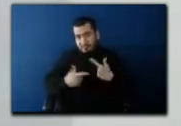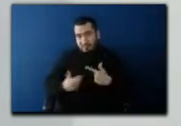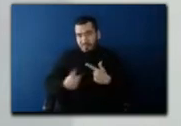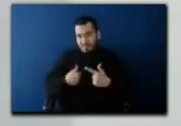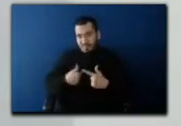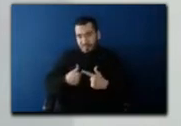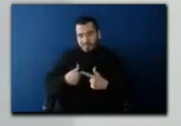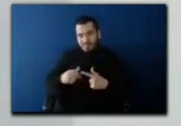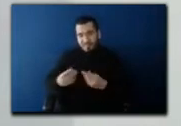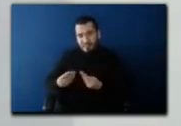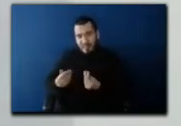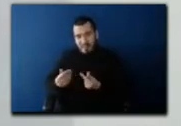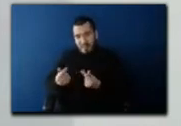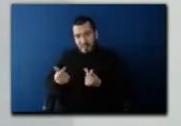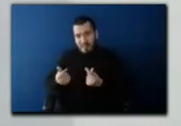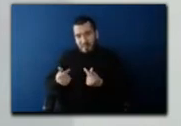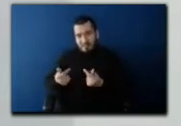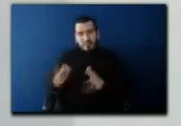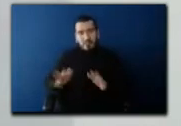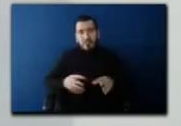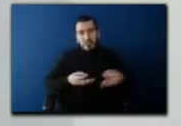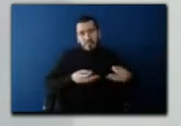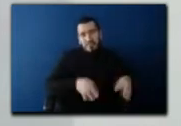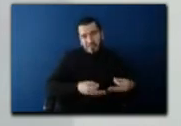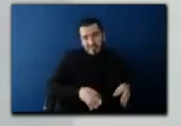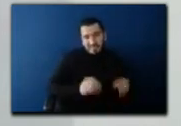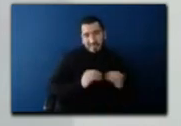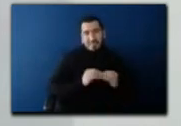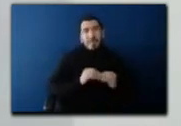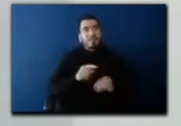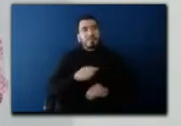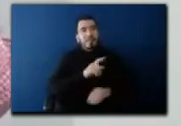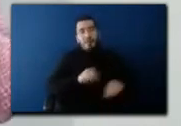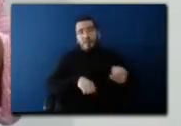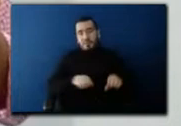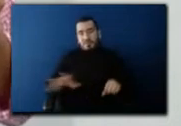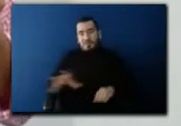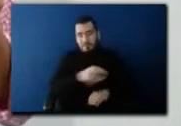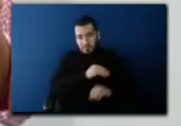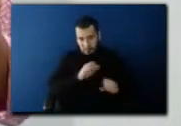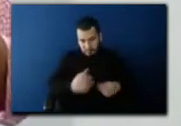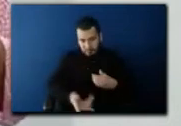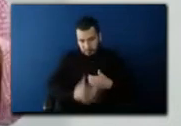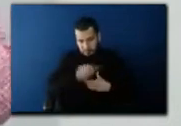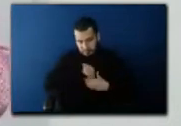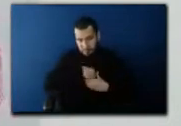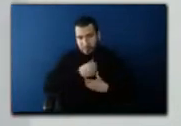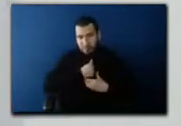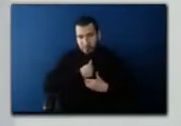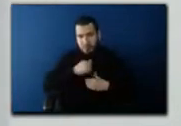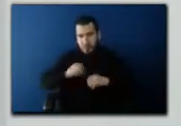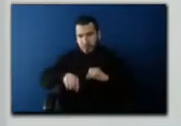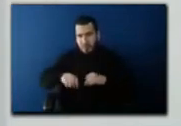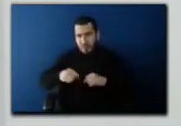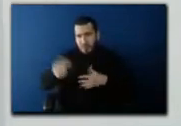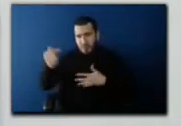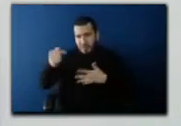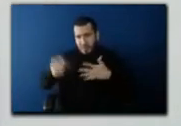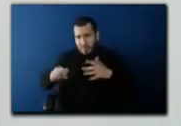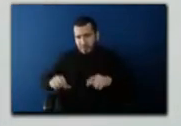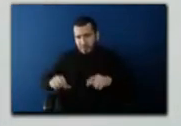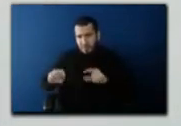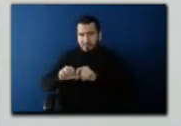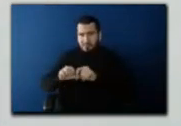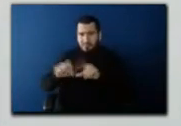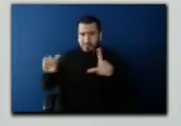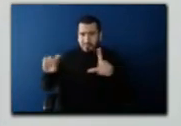contra la informalidad, la lucha es contra la posibilidad de que todos interioricemos las posibilidades que tenemos de hacer transacciones